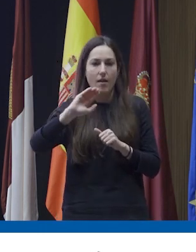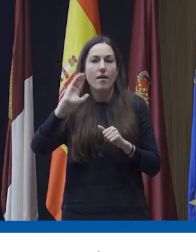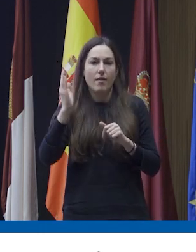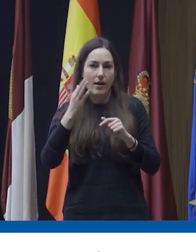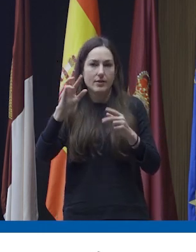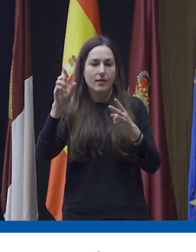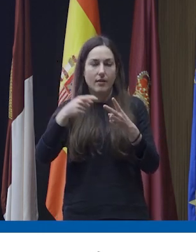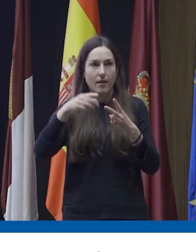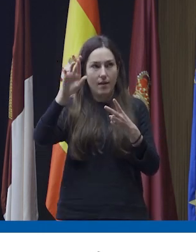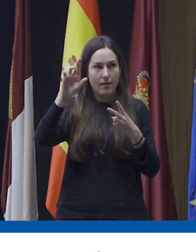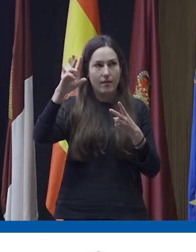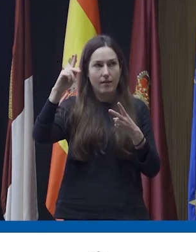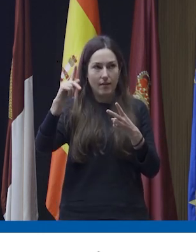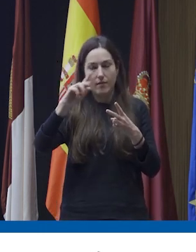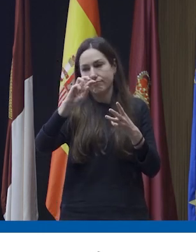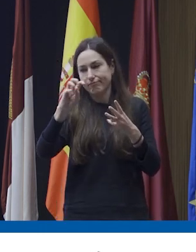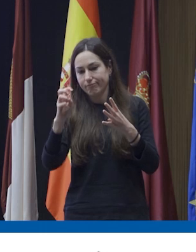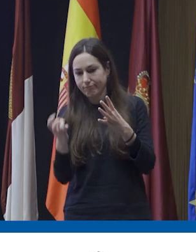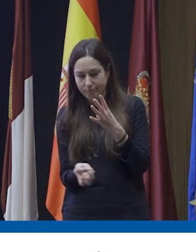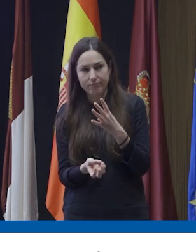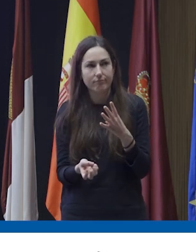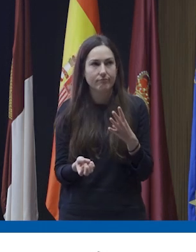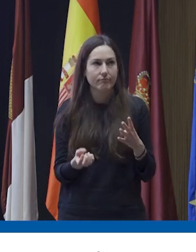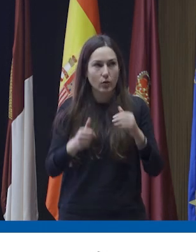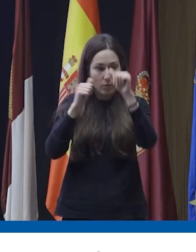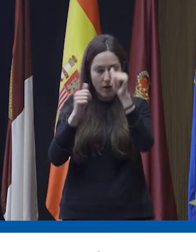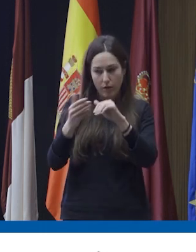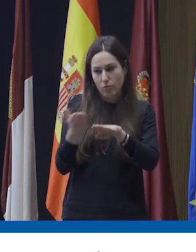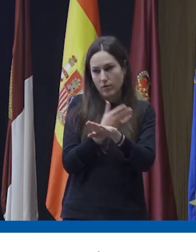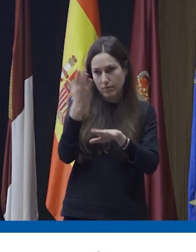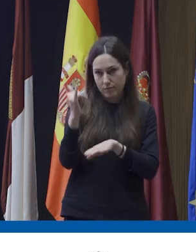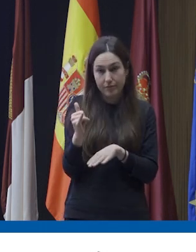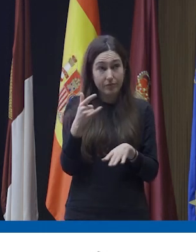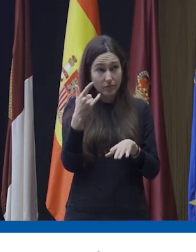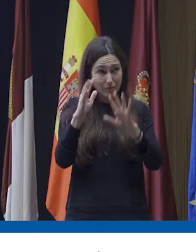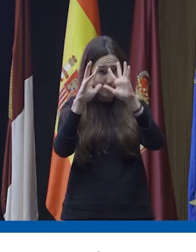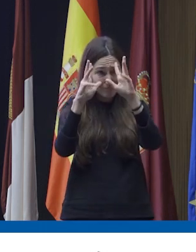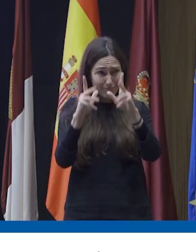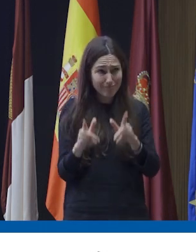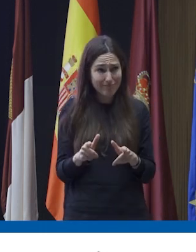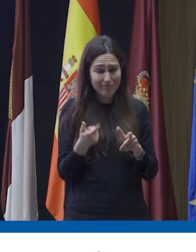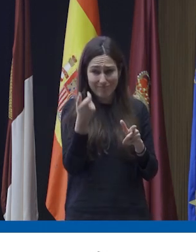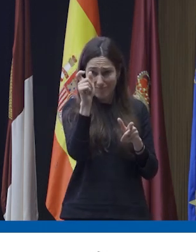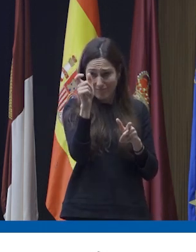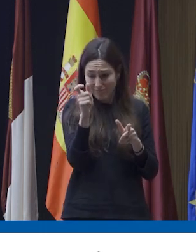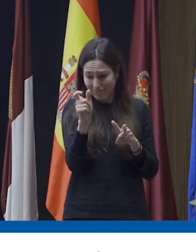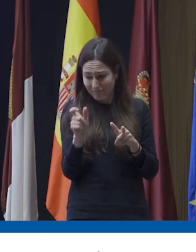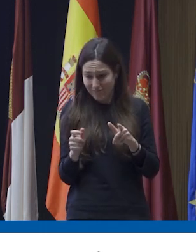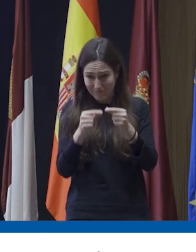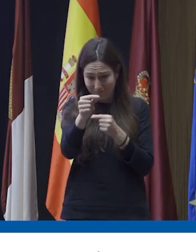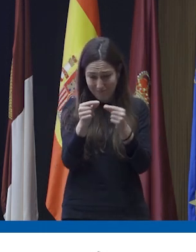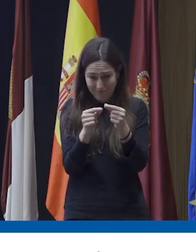radial, etcétera. Entonces, con esto nosotros pues conseguimos, ya gracias a estas medidas del cilindro,